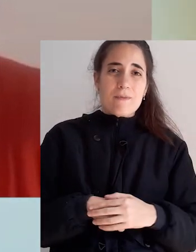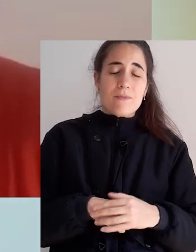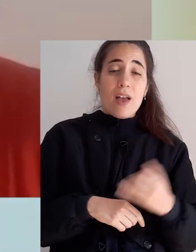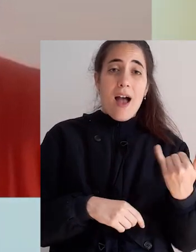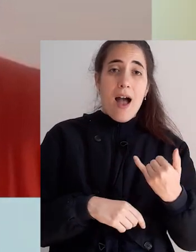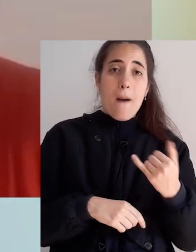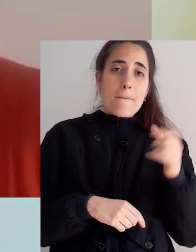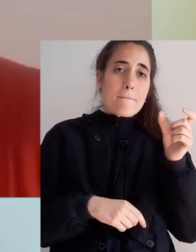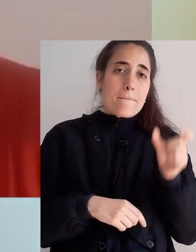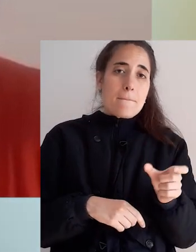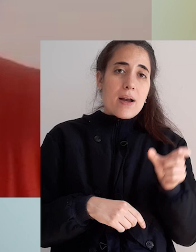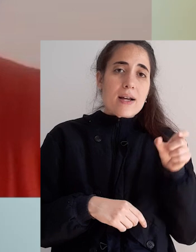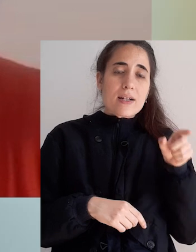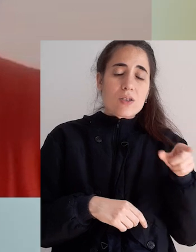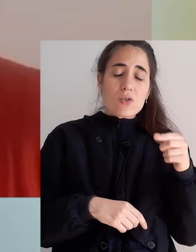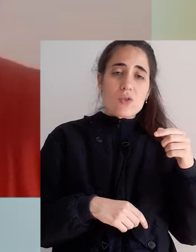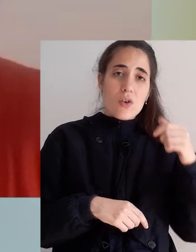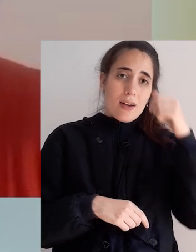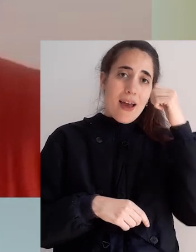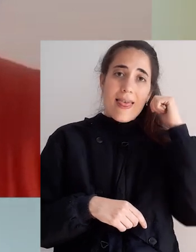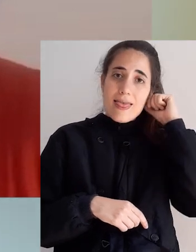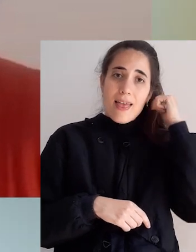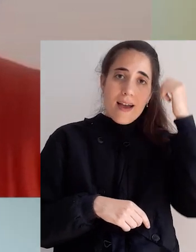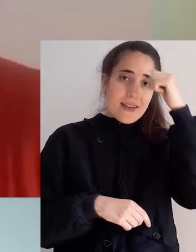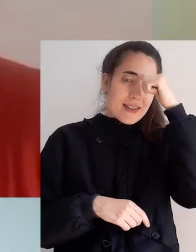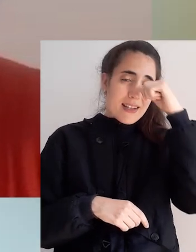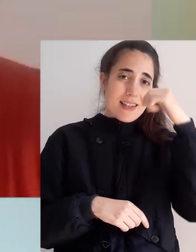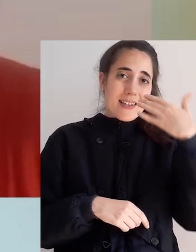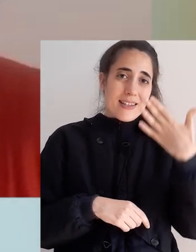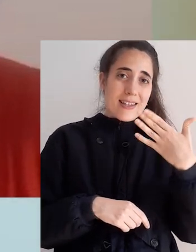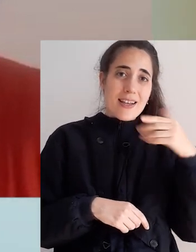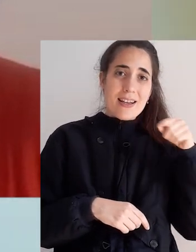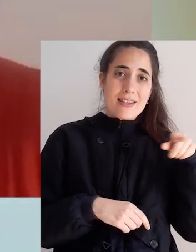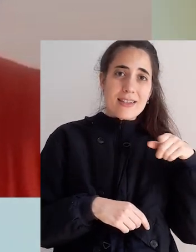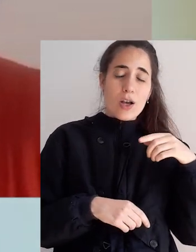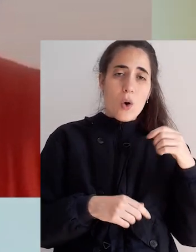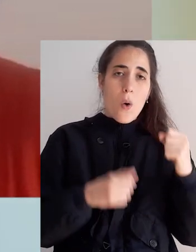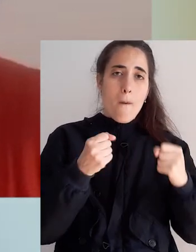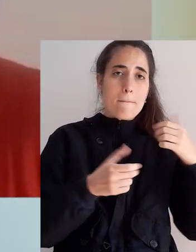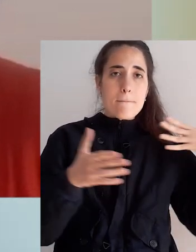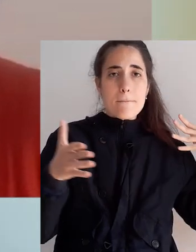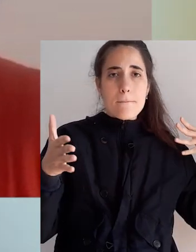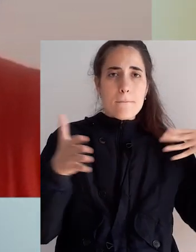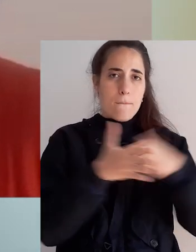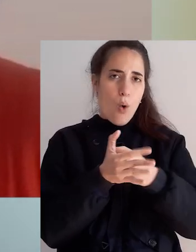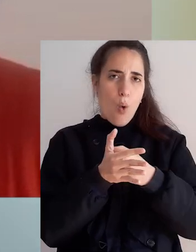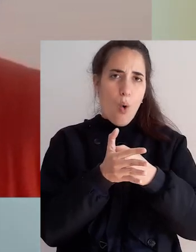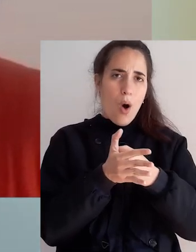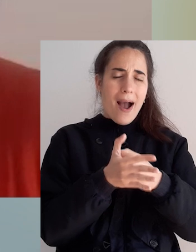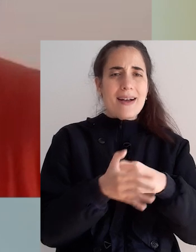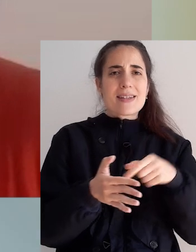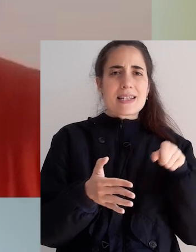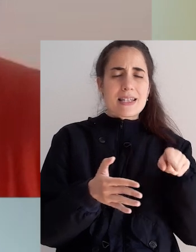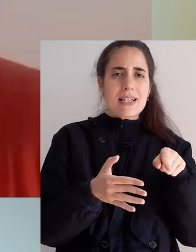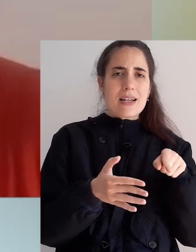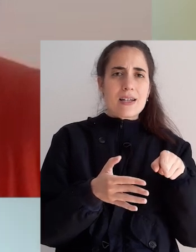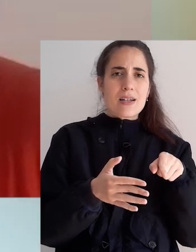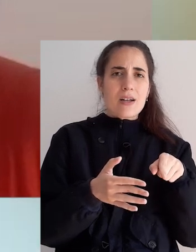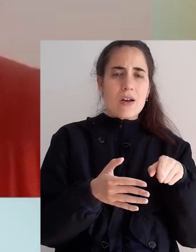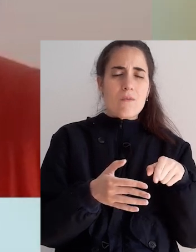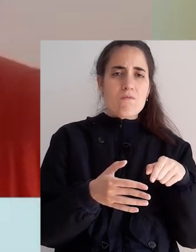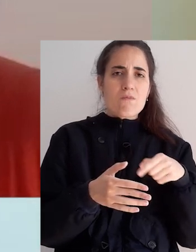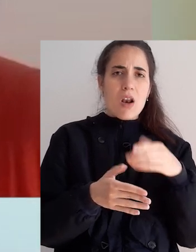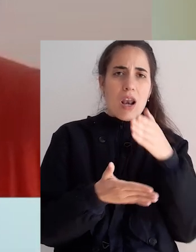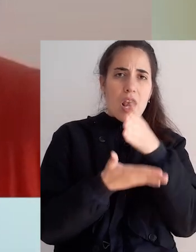más económica, pero permite y habilita que todos los que estén en condiciones de poder ingresar al mercado laboral lo